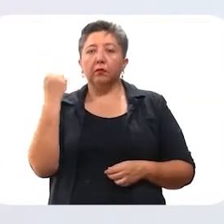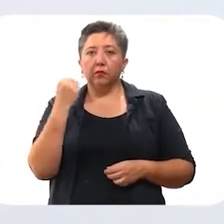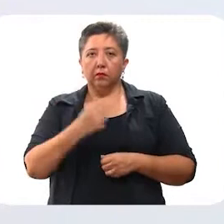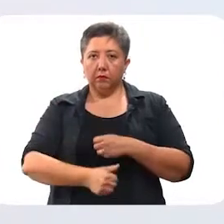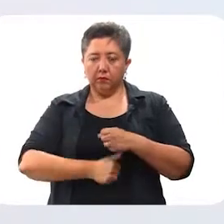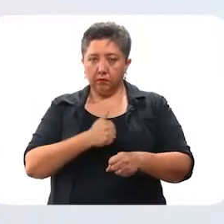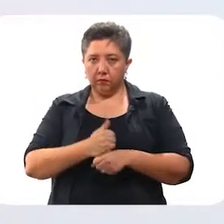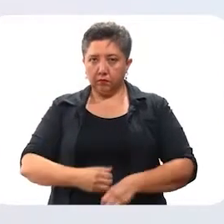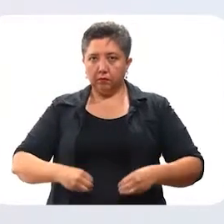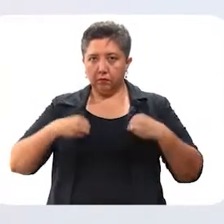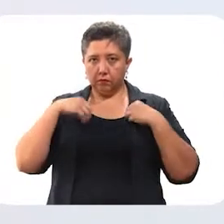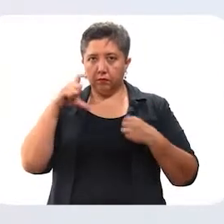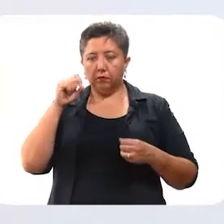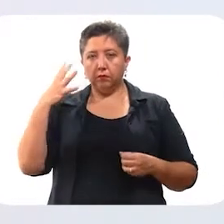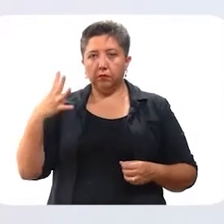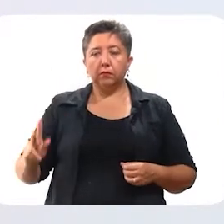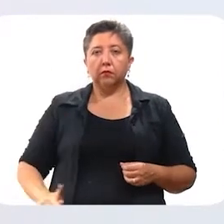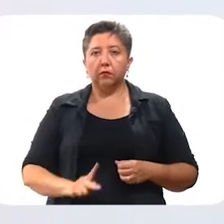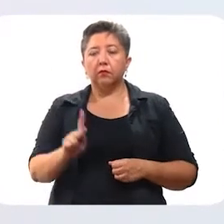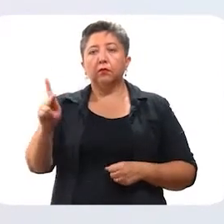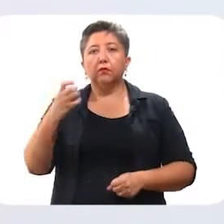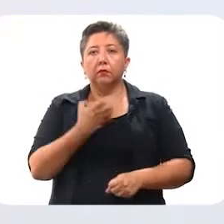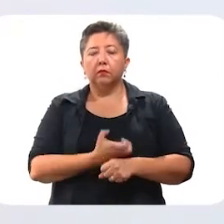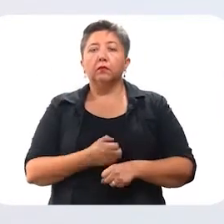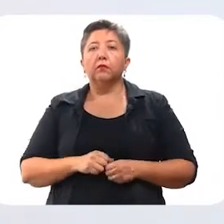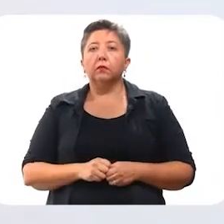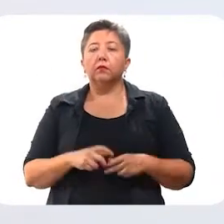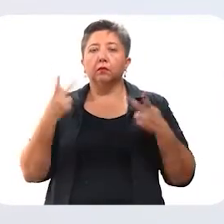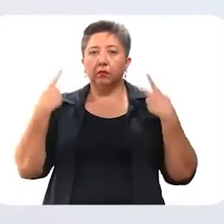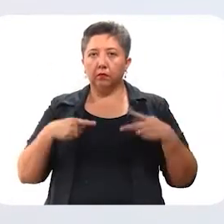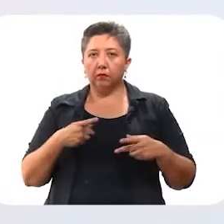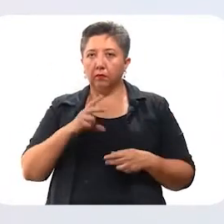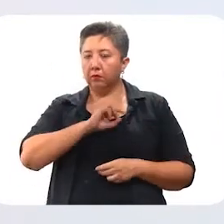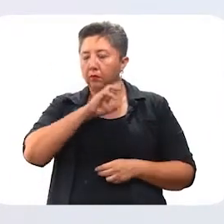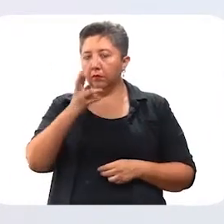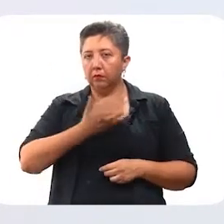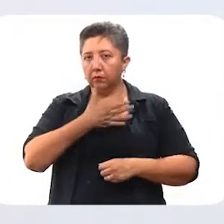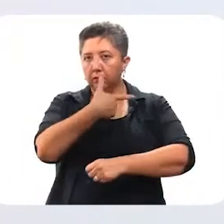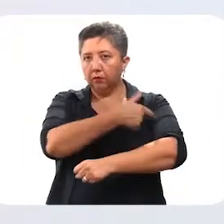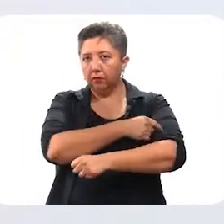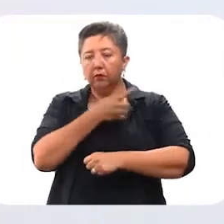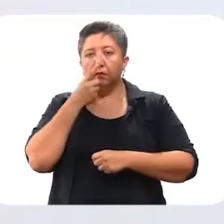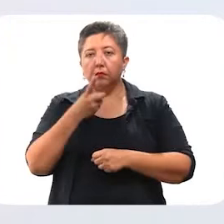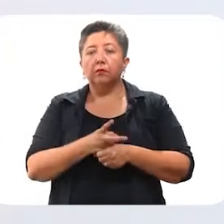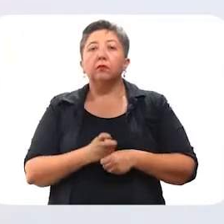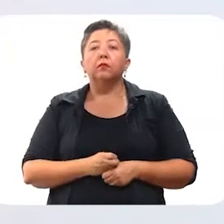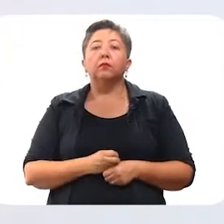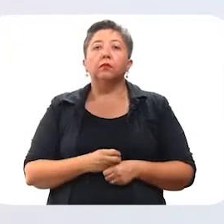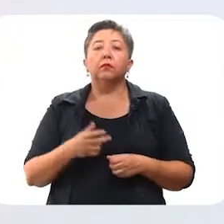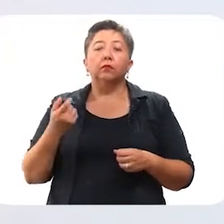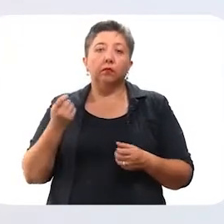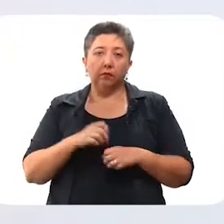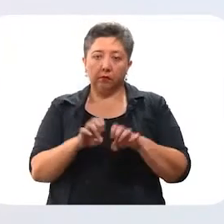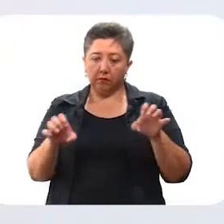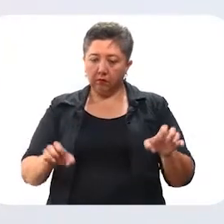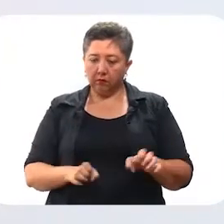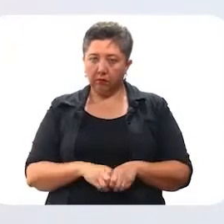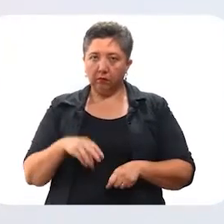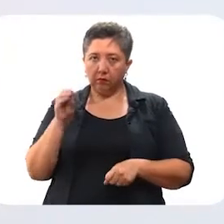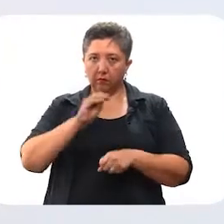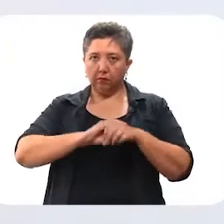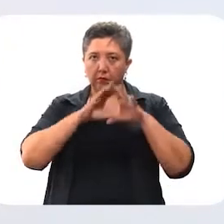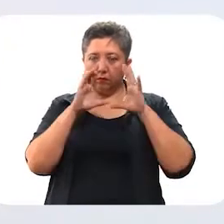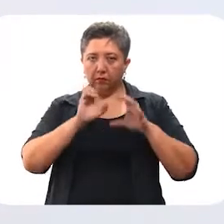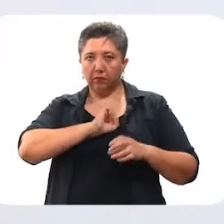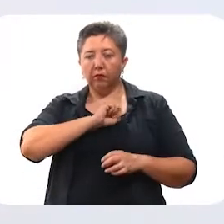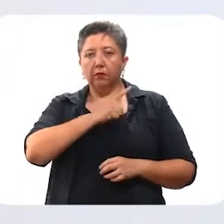edad que viven en 24 municipios del interior del estado. Las personas que no han recibido la vacuna se les invita a aplicarla, hacer equipo y sumarse a la protección de